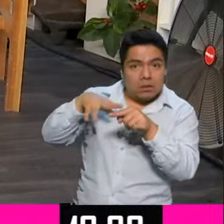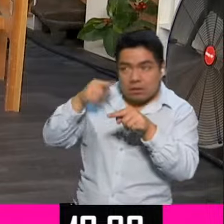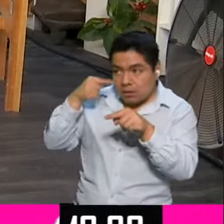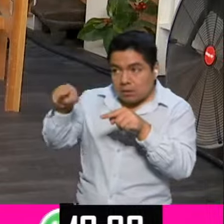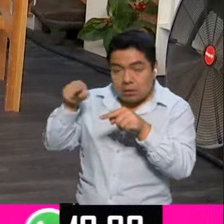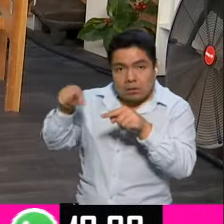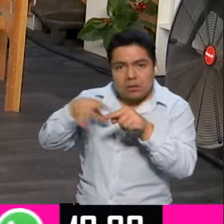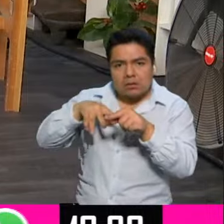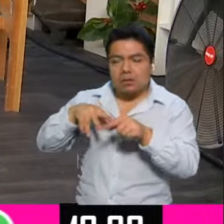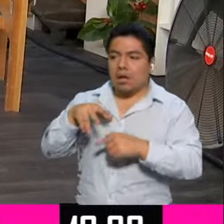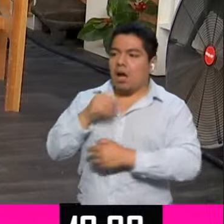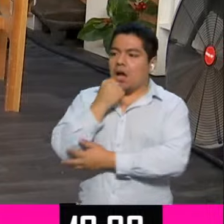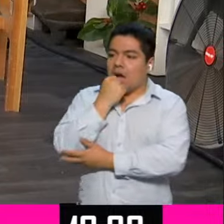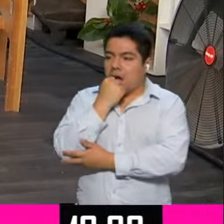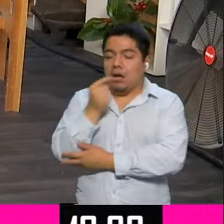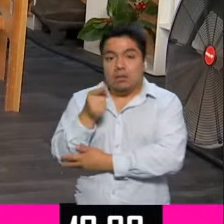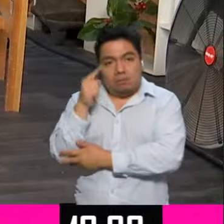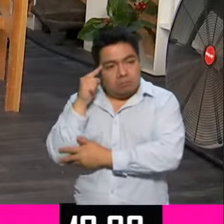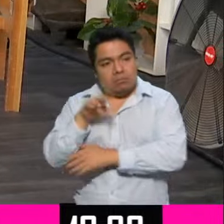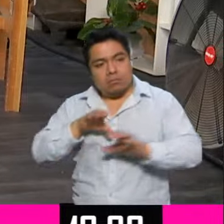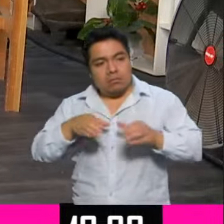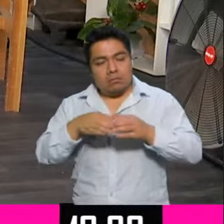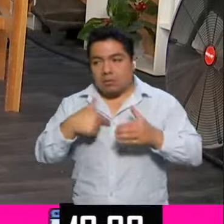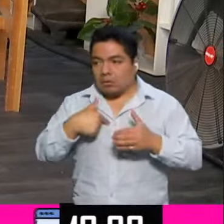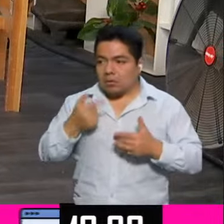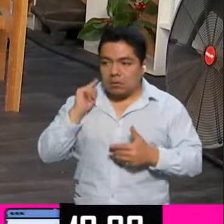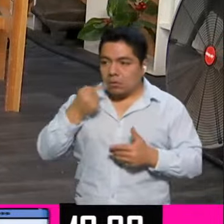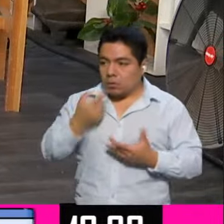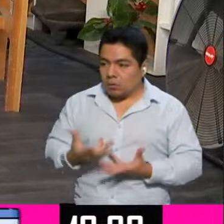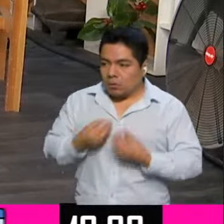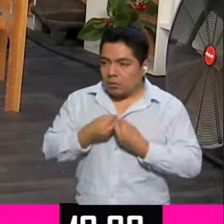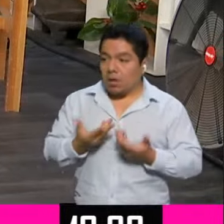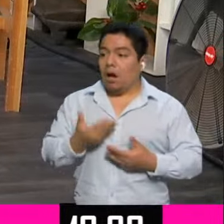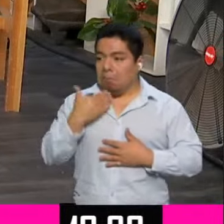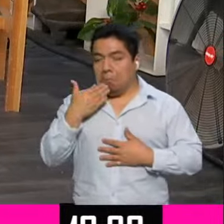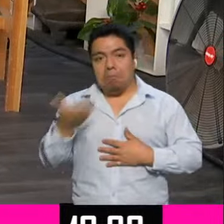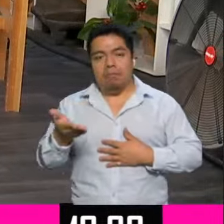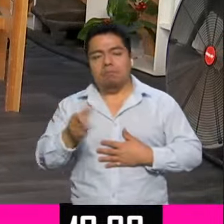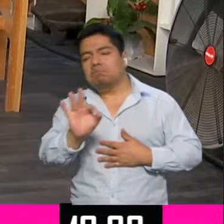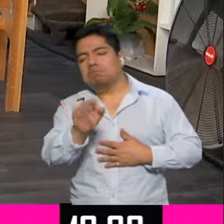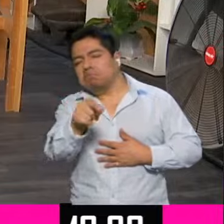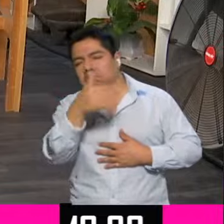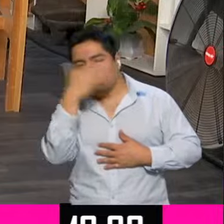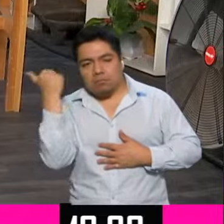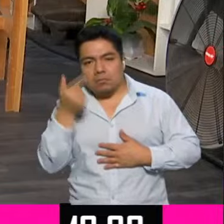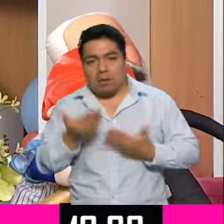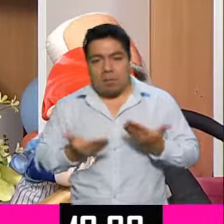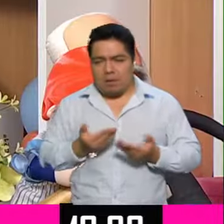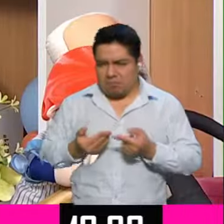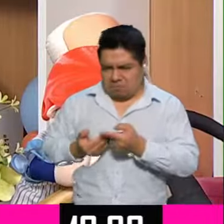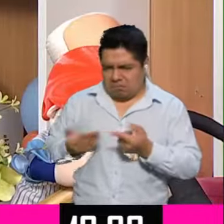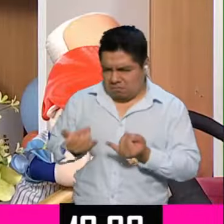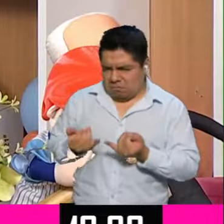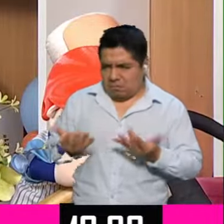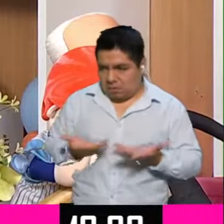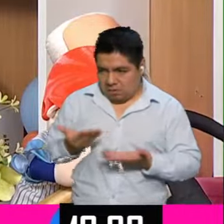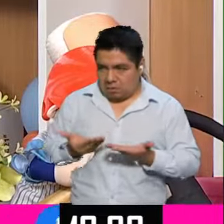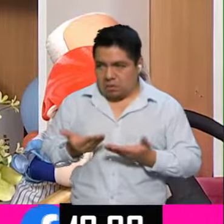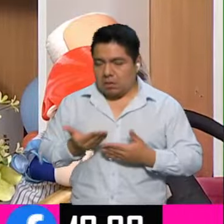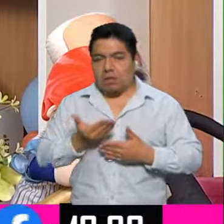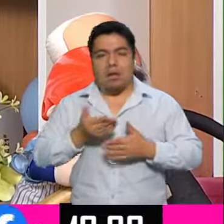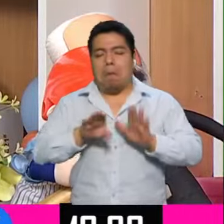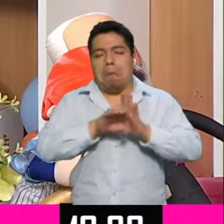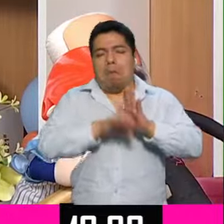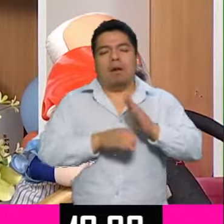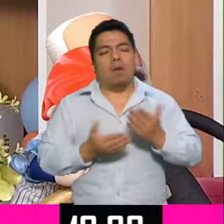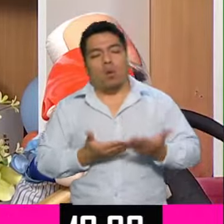que alguien pensó en esa comunidad. Qué bonito. O sea, pero por ejemplo, ustedes como, no sé si tú también seas bailarín, pero ustedes cuando están interpretando